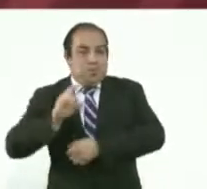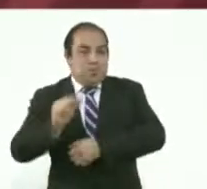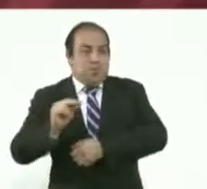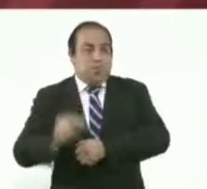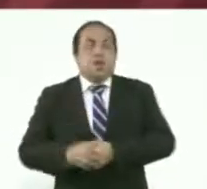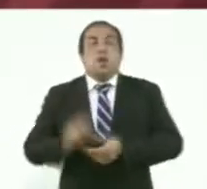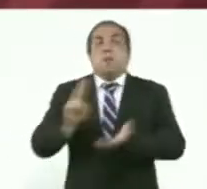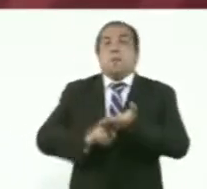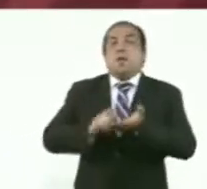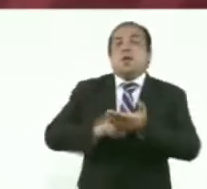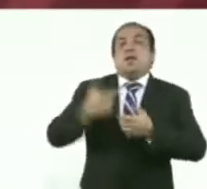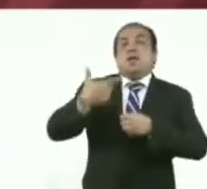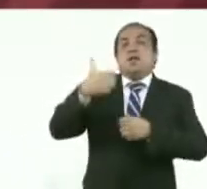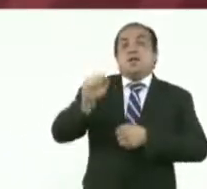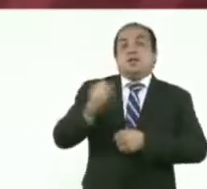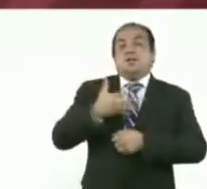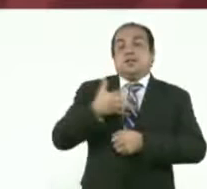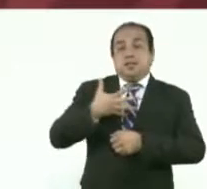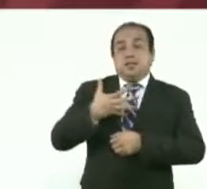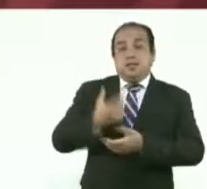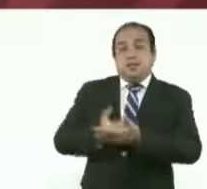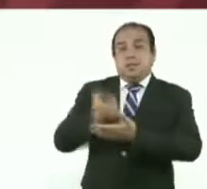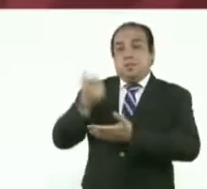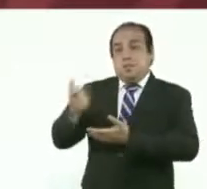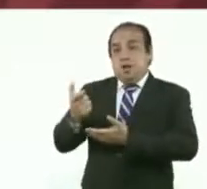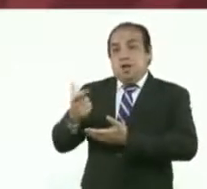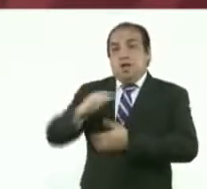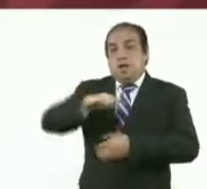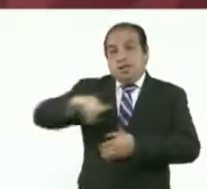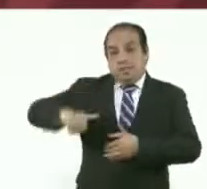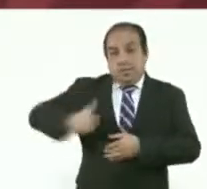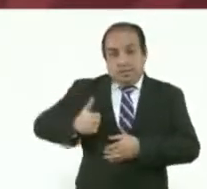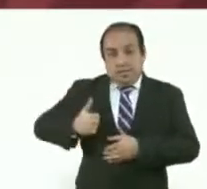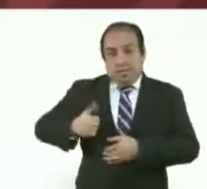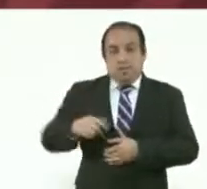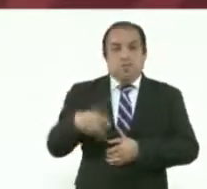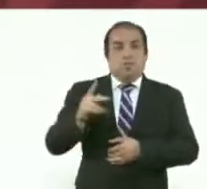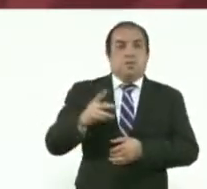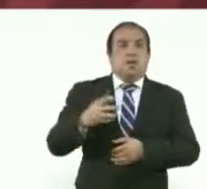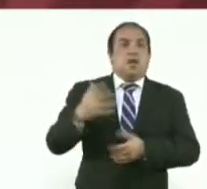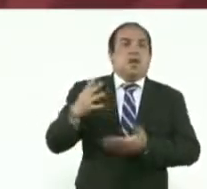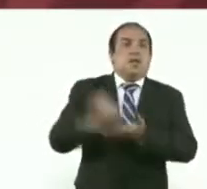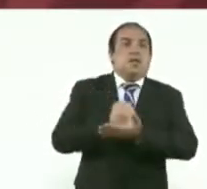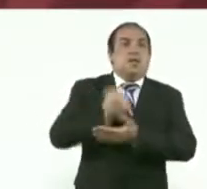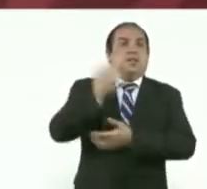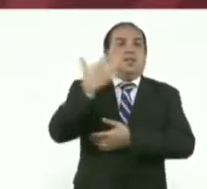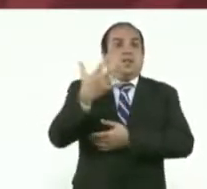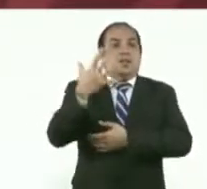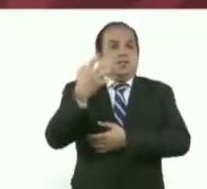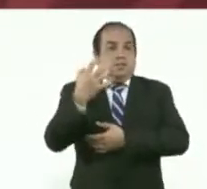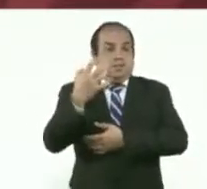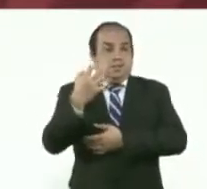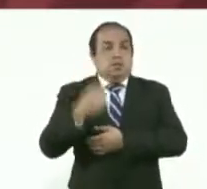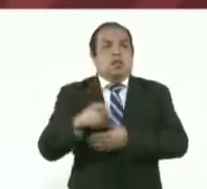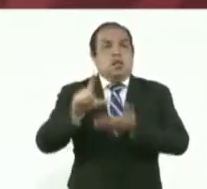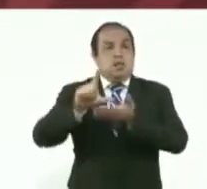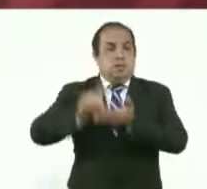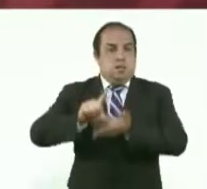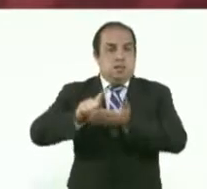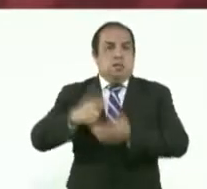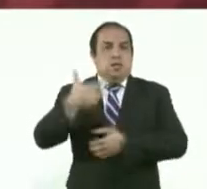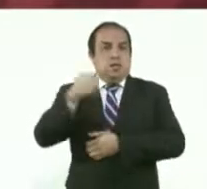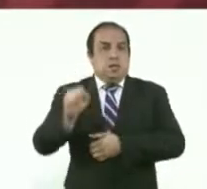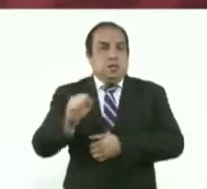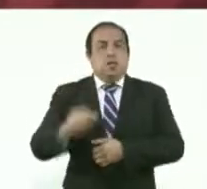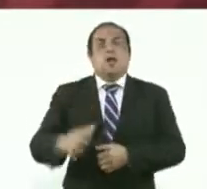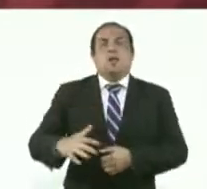gasolina está considerada una ganancia. Entonces, pues eso de ganarle 5 pesos por litro de gasolina, pues es un verdadero